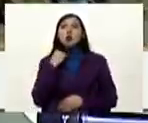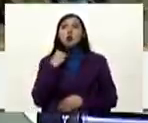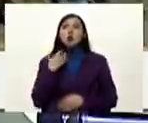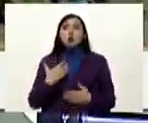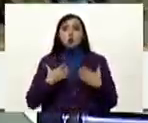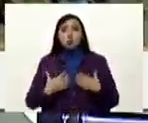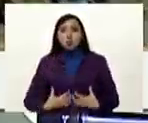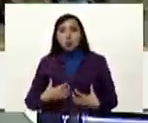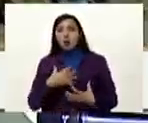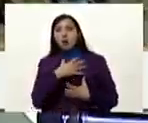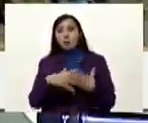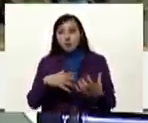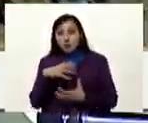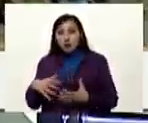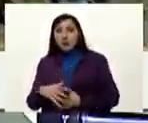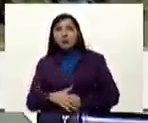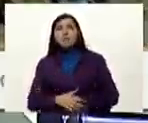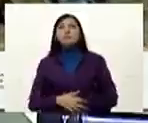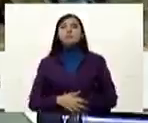tuberculosis,